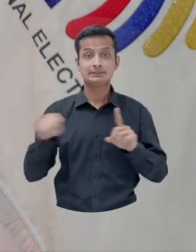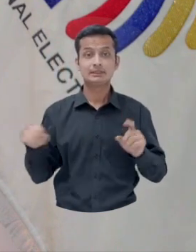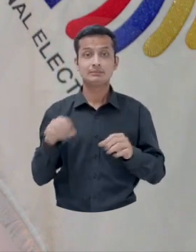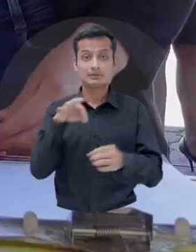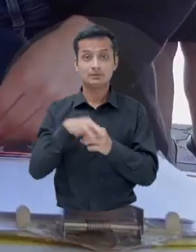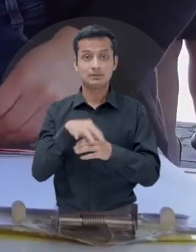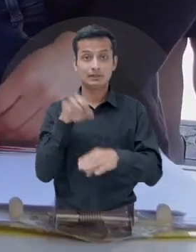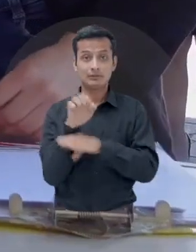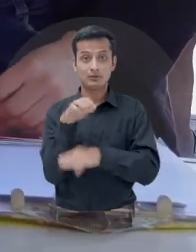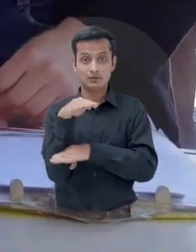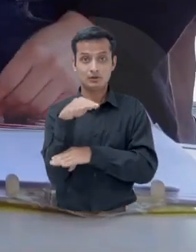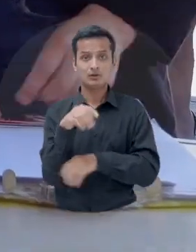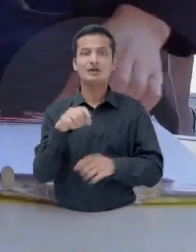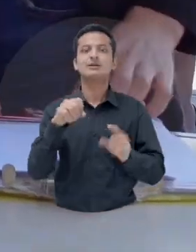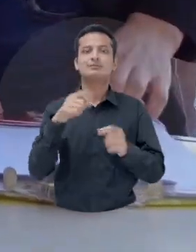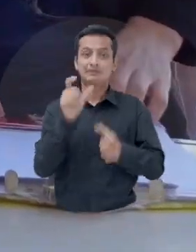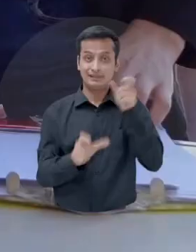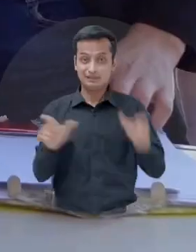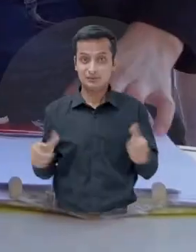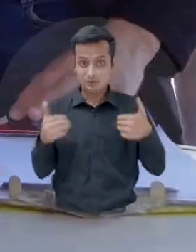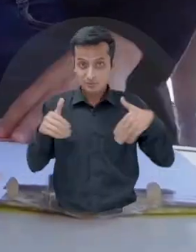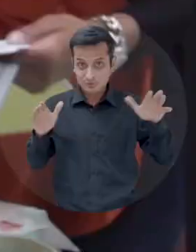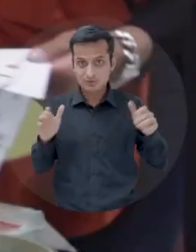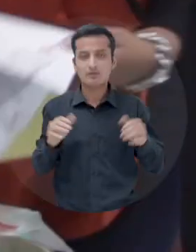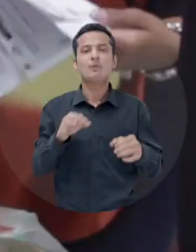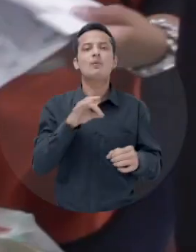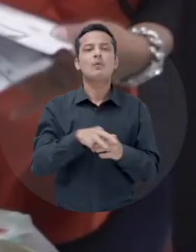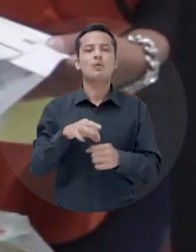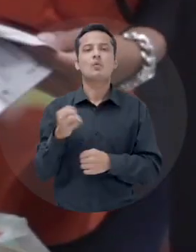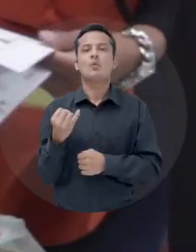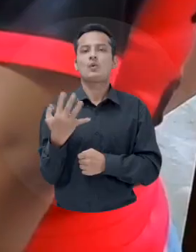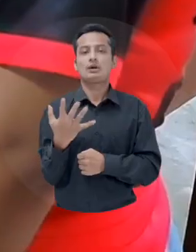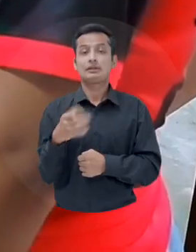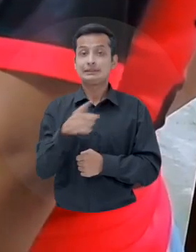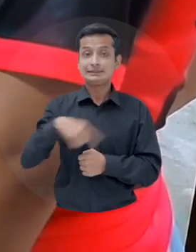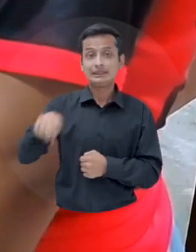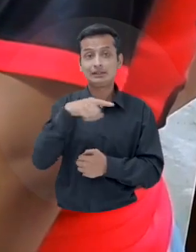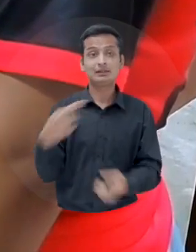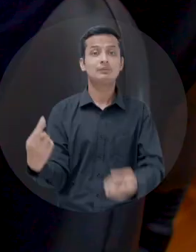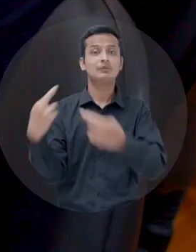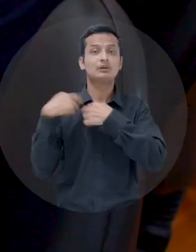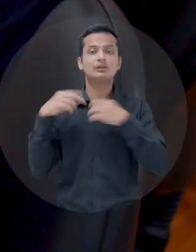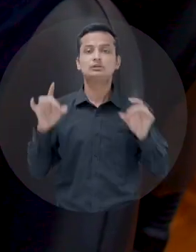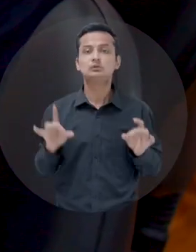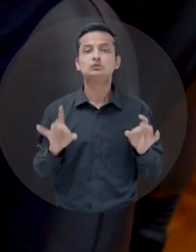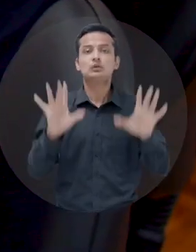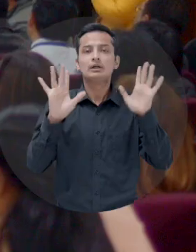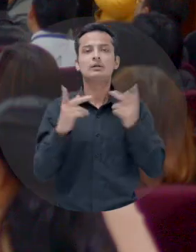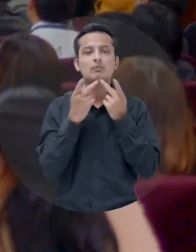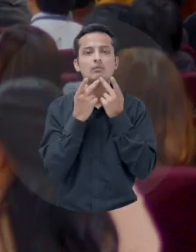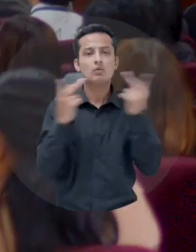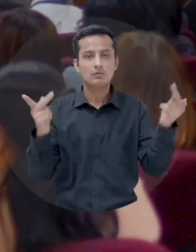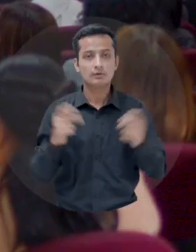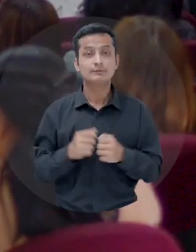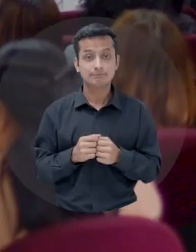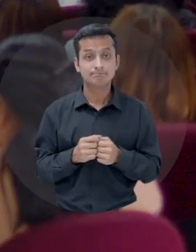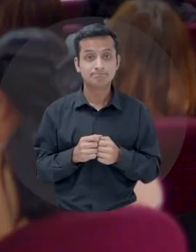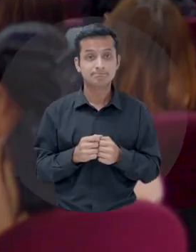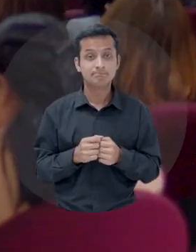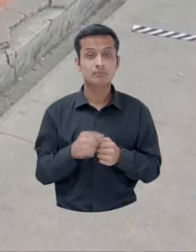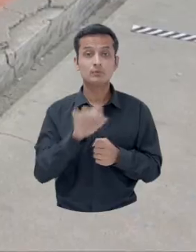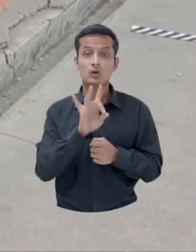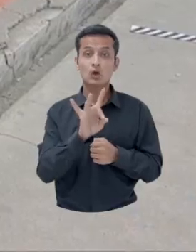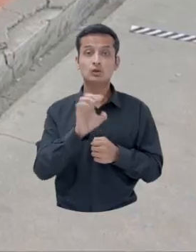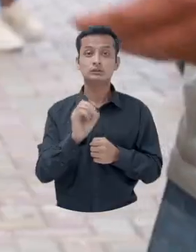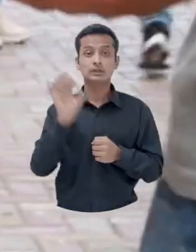electoral ecuatoriano, son los ciudadanos los que cuentan los votos, los mismos que son designados por sorteo público